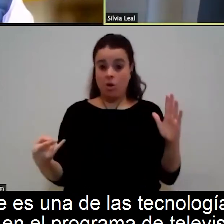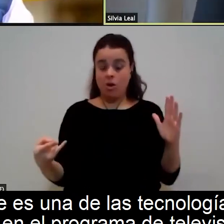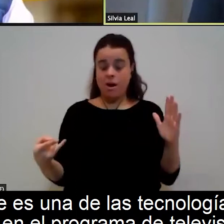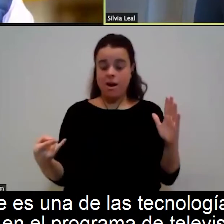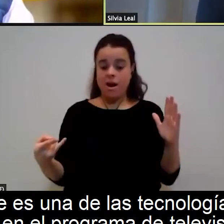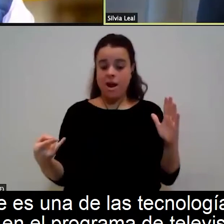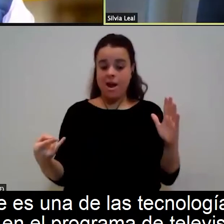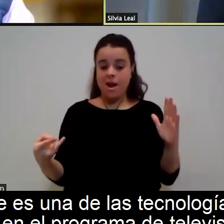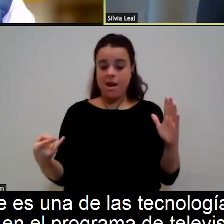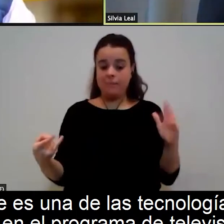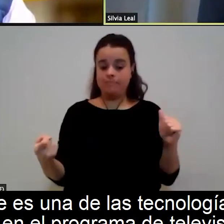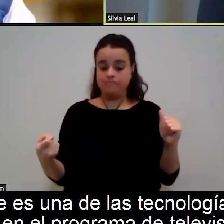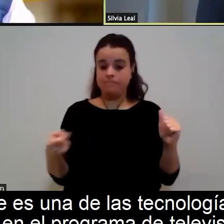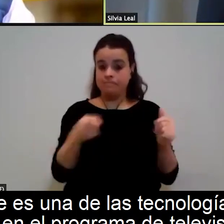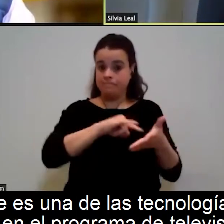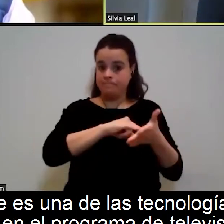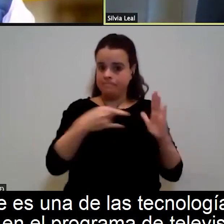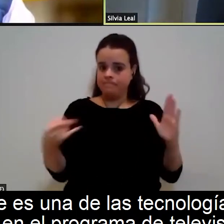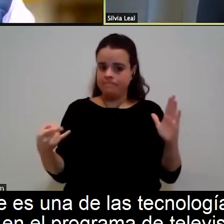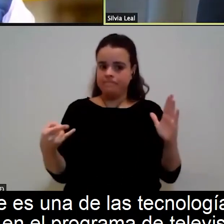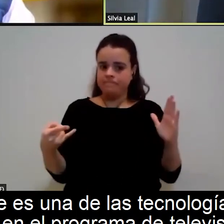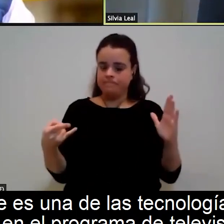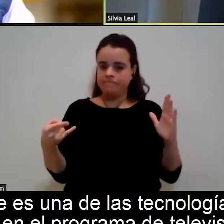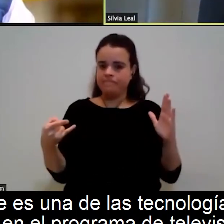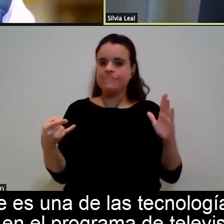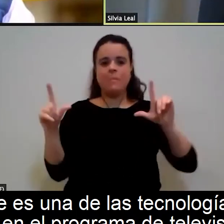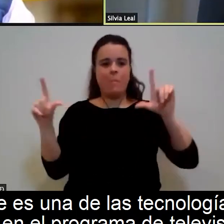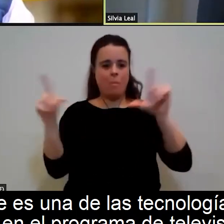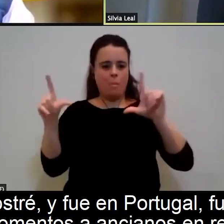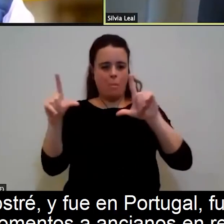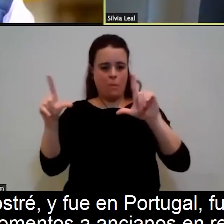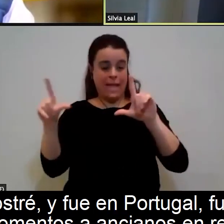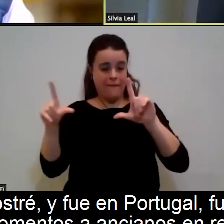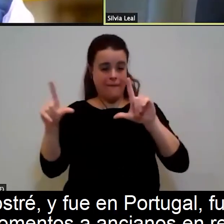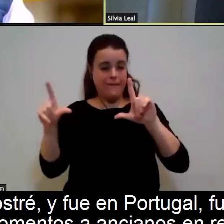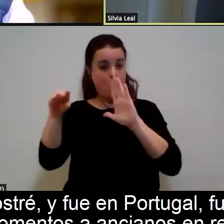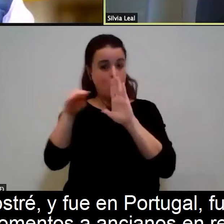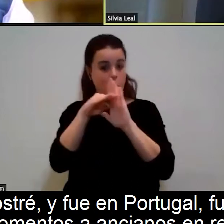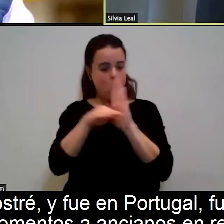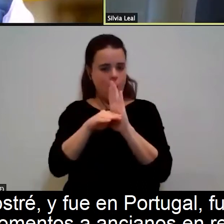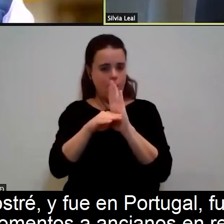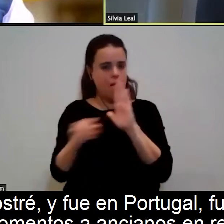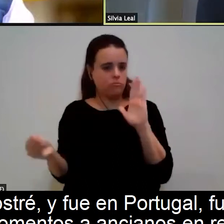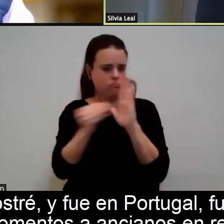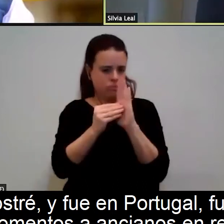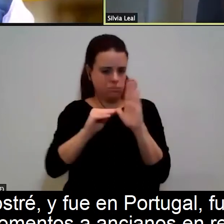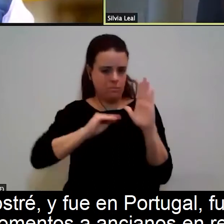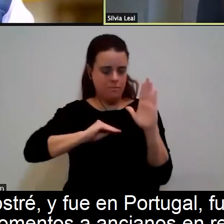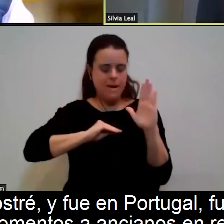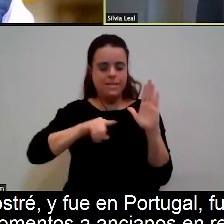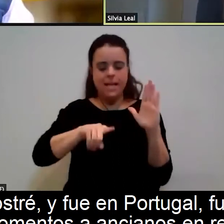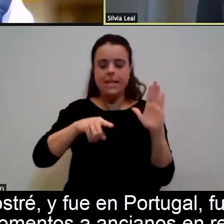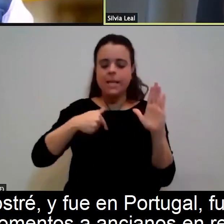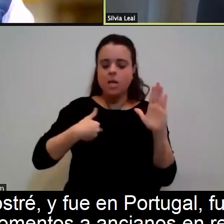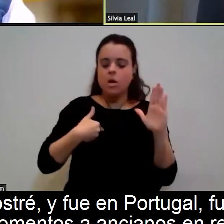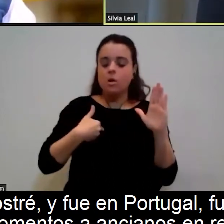pues bastante cabida en el programa de televisión, una de las experiencias que mostré, y esto fue